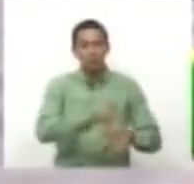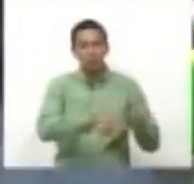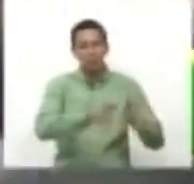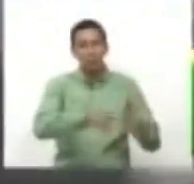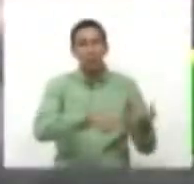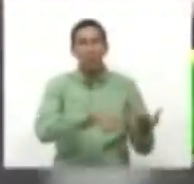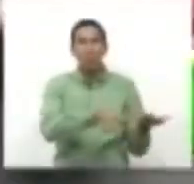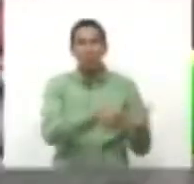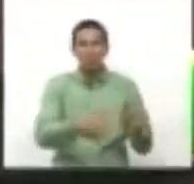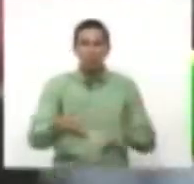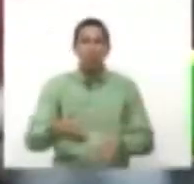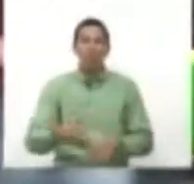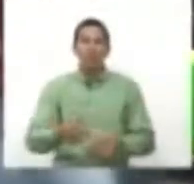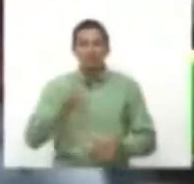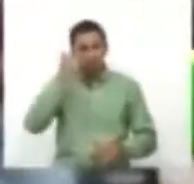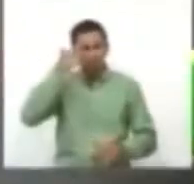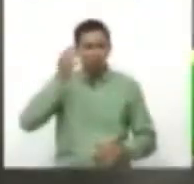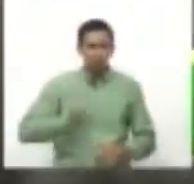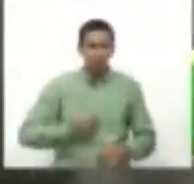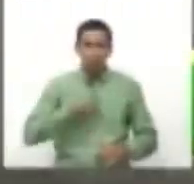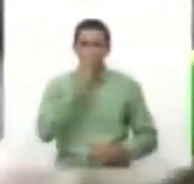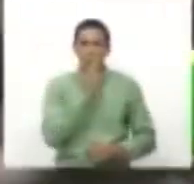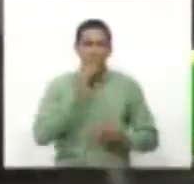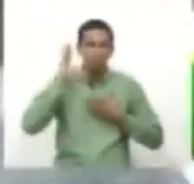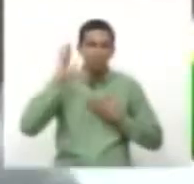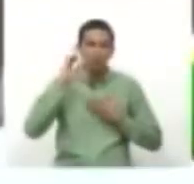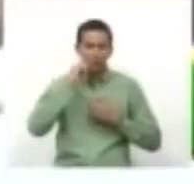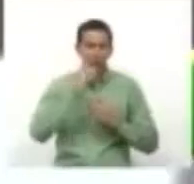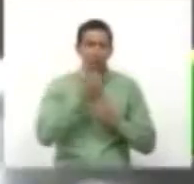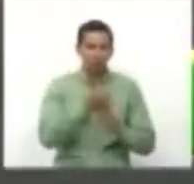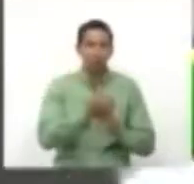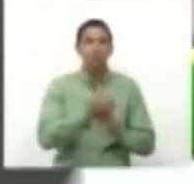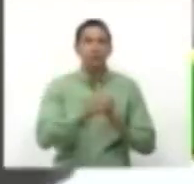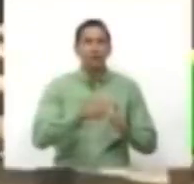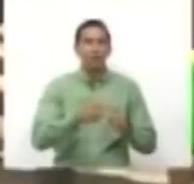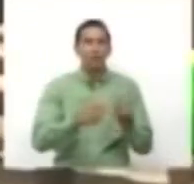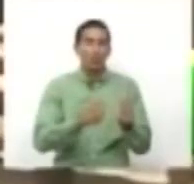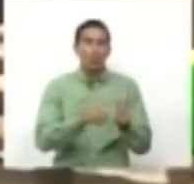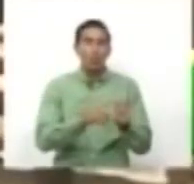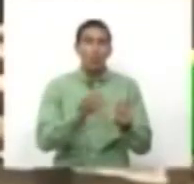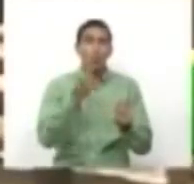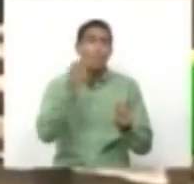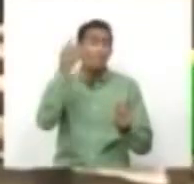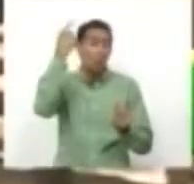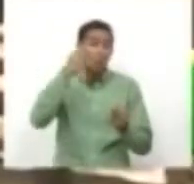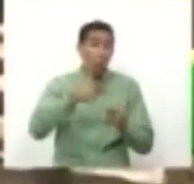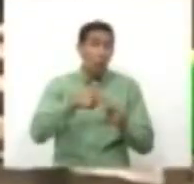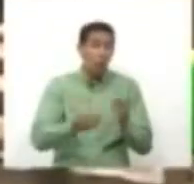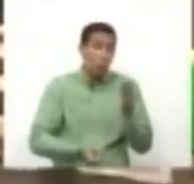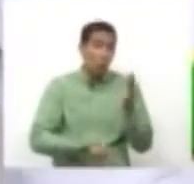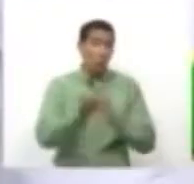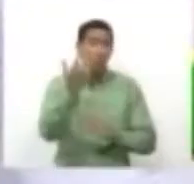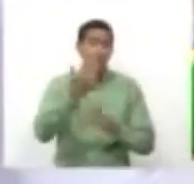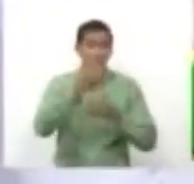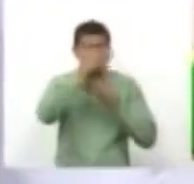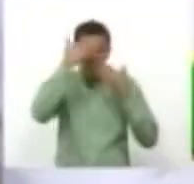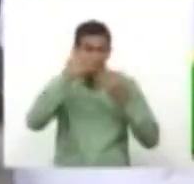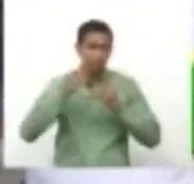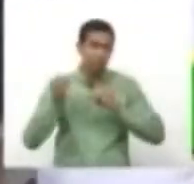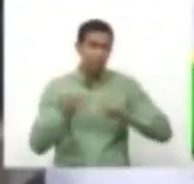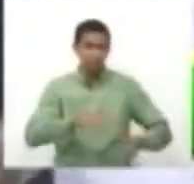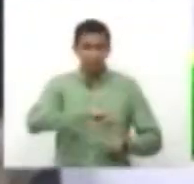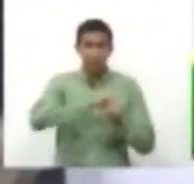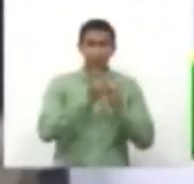comprometió a dar garantías para que no se vuelva a repetir con el partido político que surgirá con la desmovilización de la FARC. Dicha